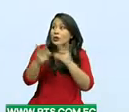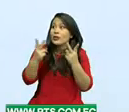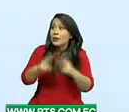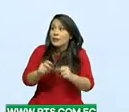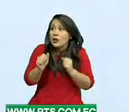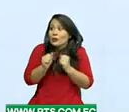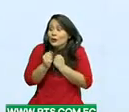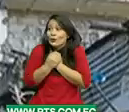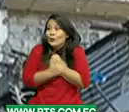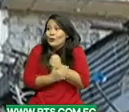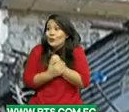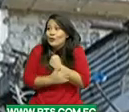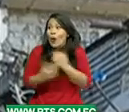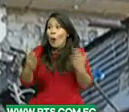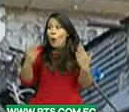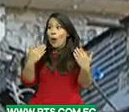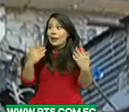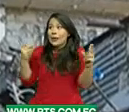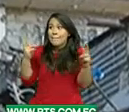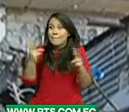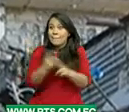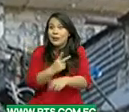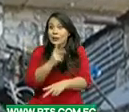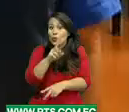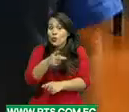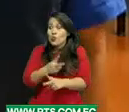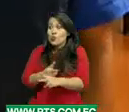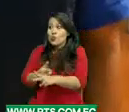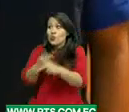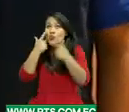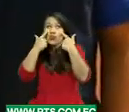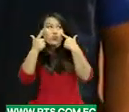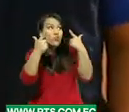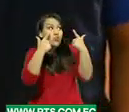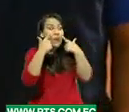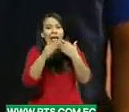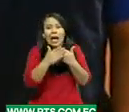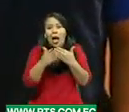puerto no sea verdugo de nadie. Informó Jorge Escobar.